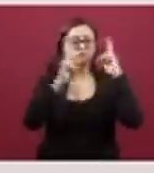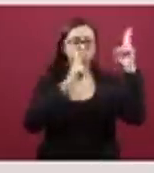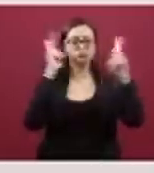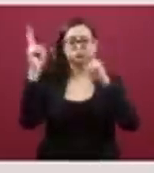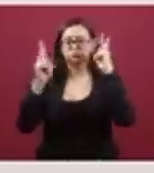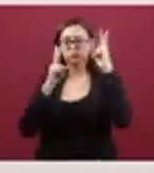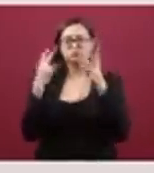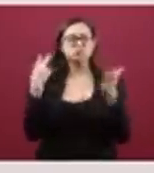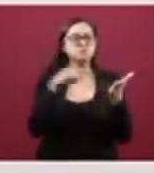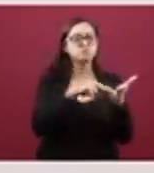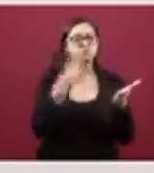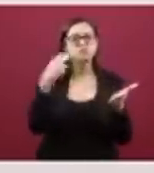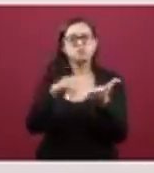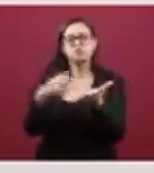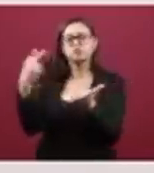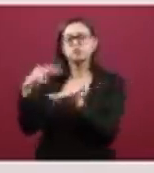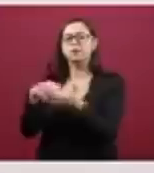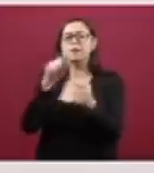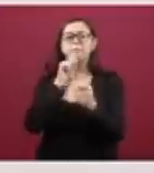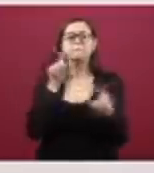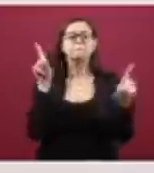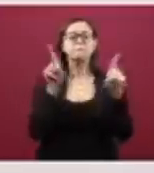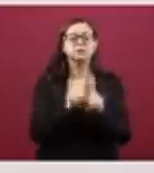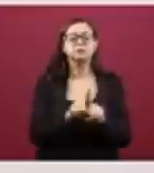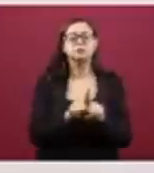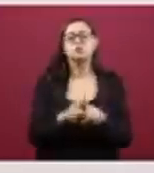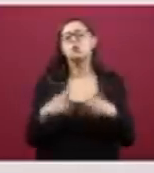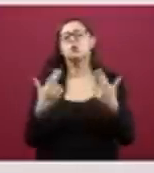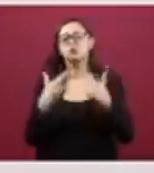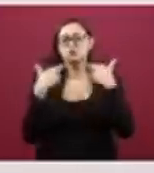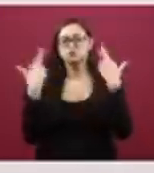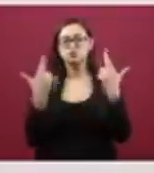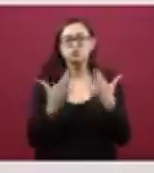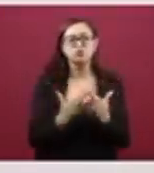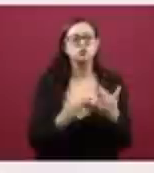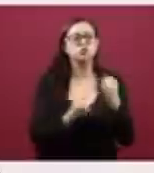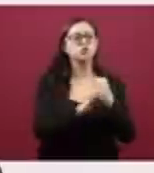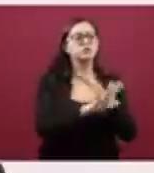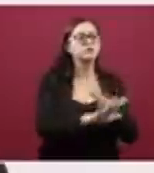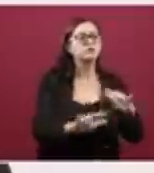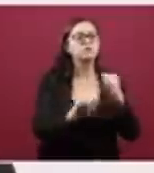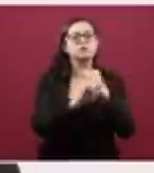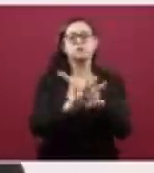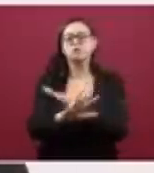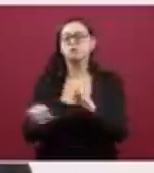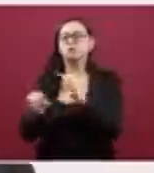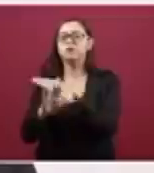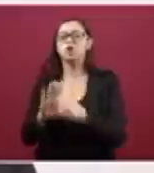he presidido reuniones informativas en 90 municipios.